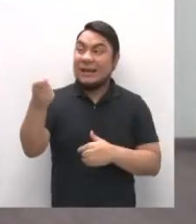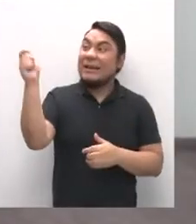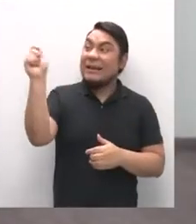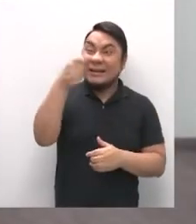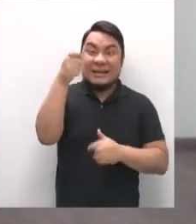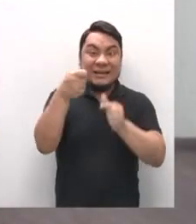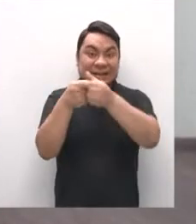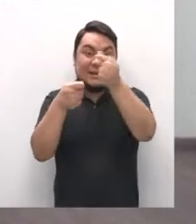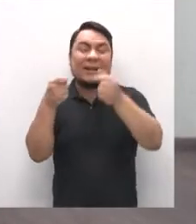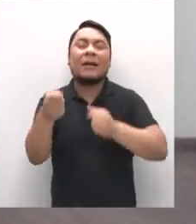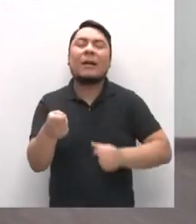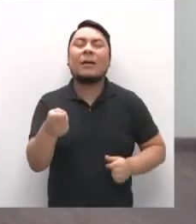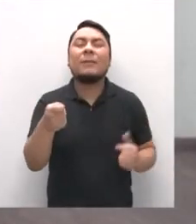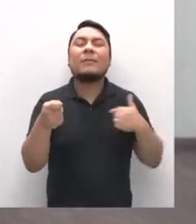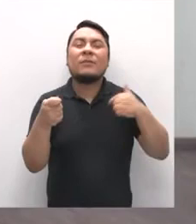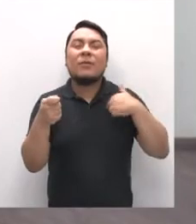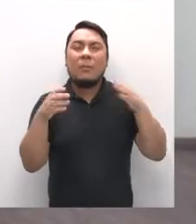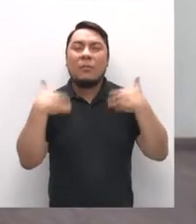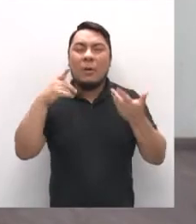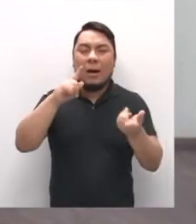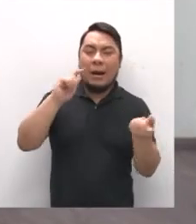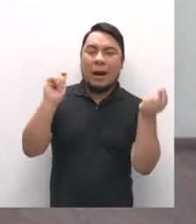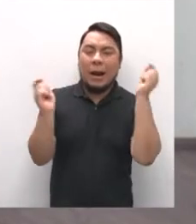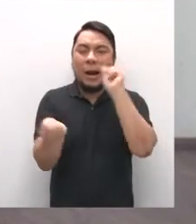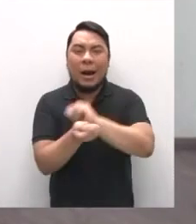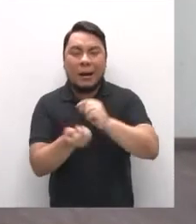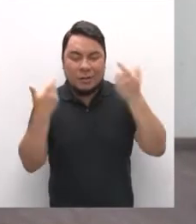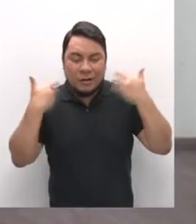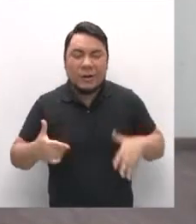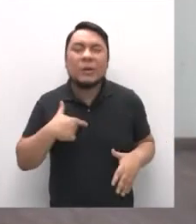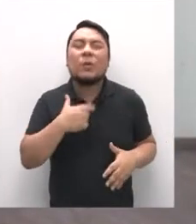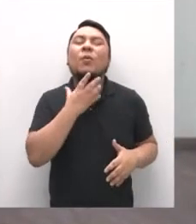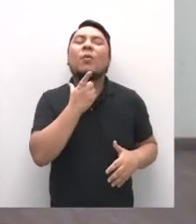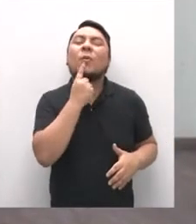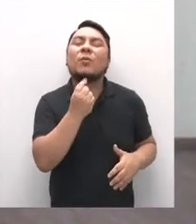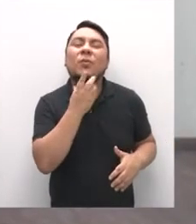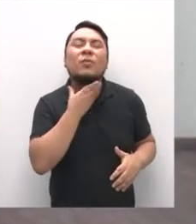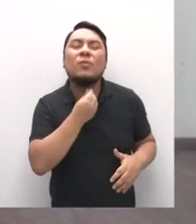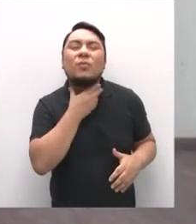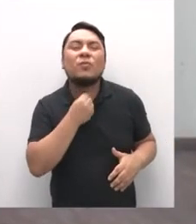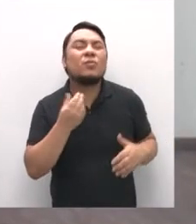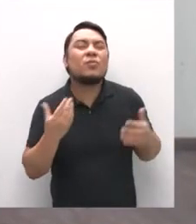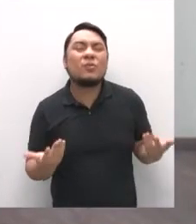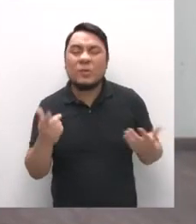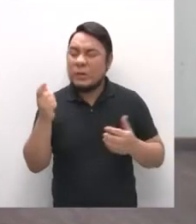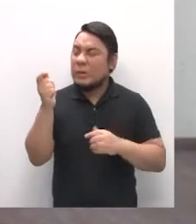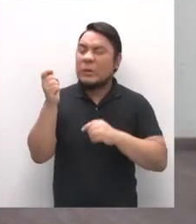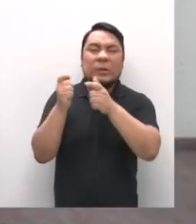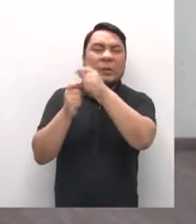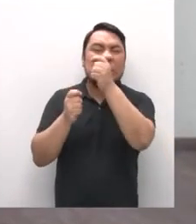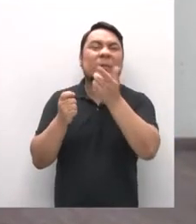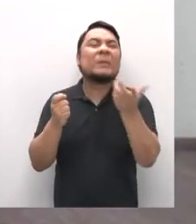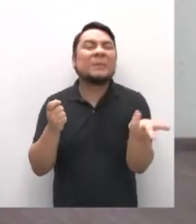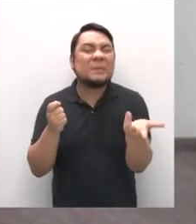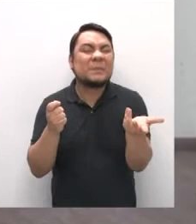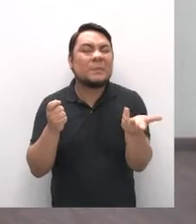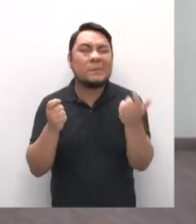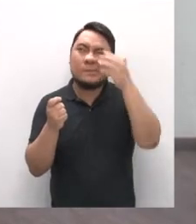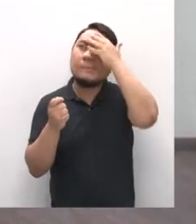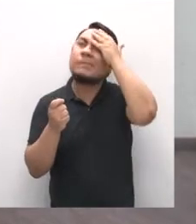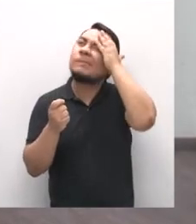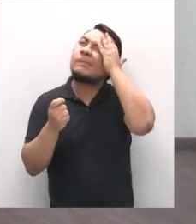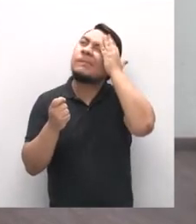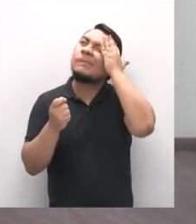varita podremos convertirnos en lo que nos provoque. A ver, ¿qué será lo primero? ¡Ya